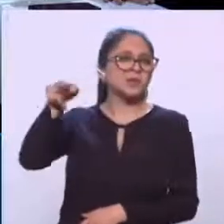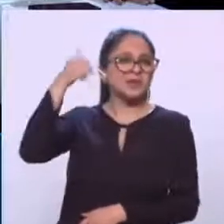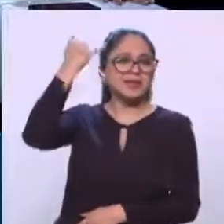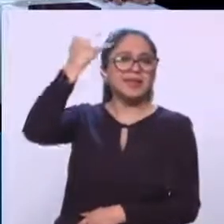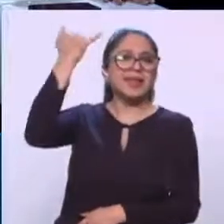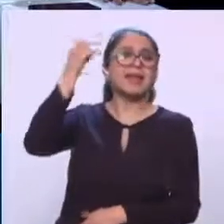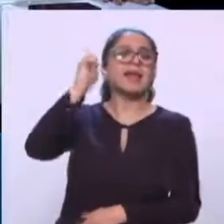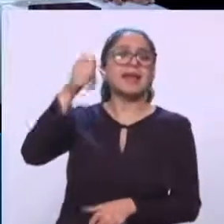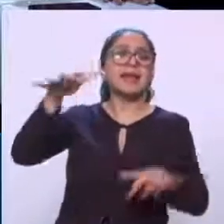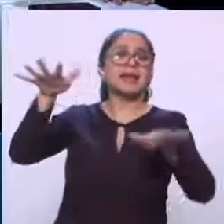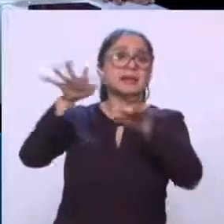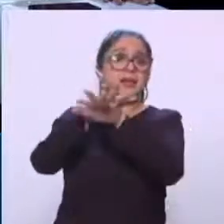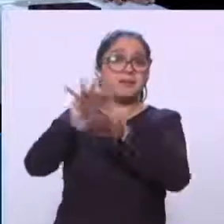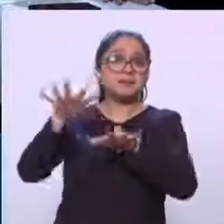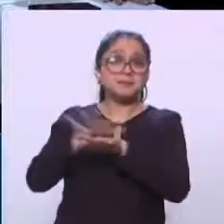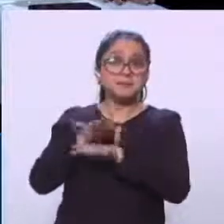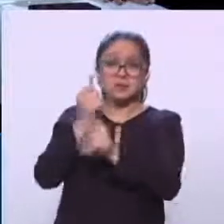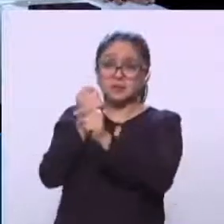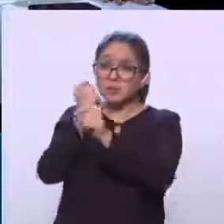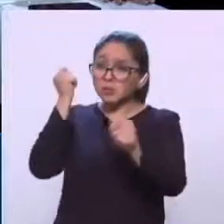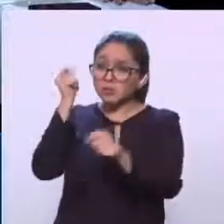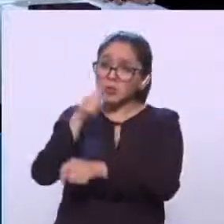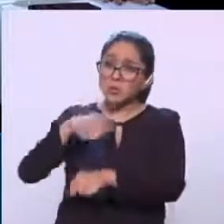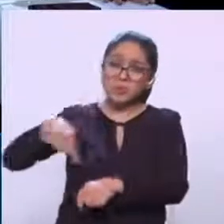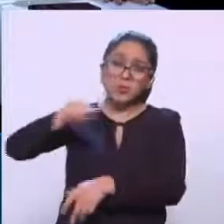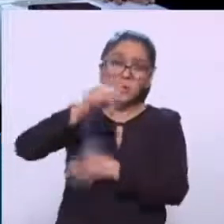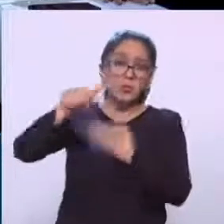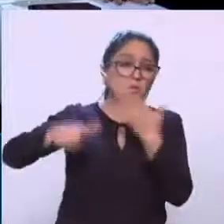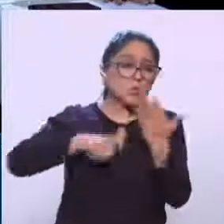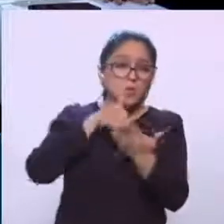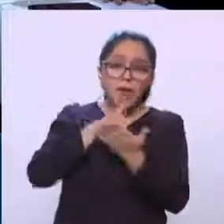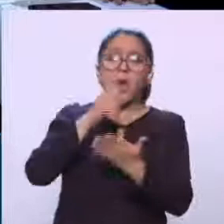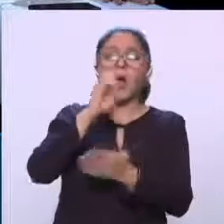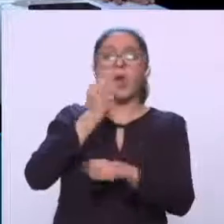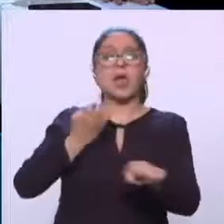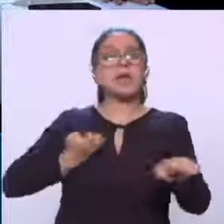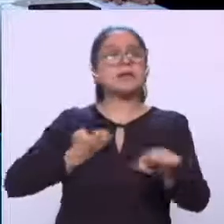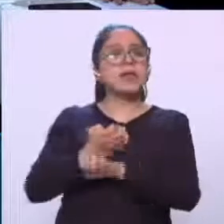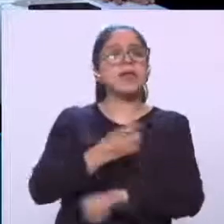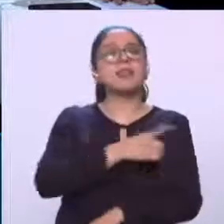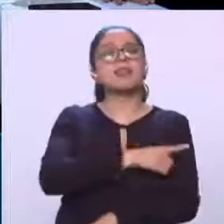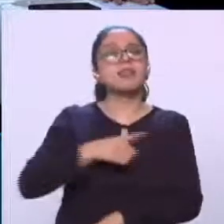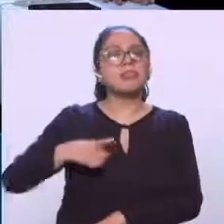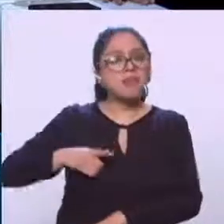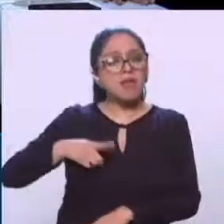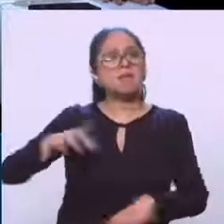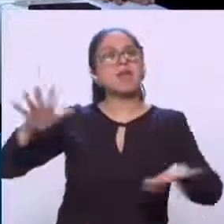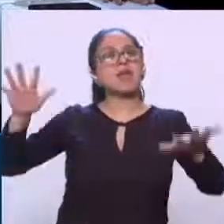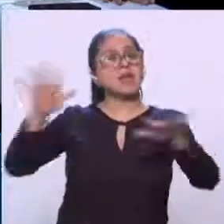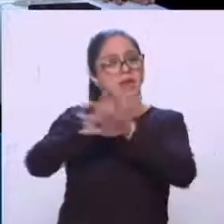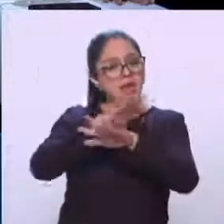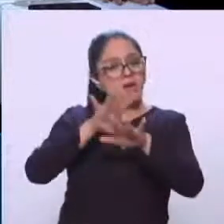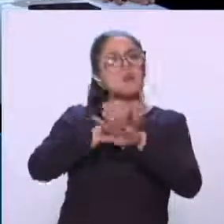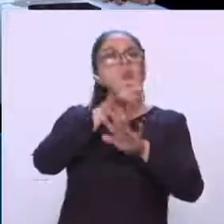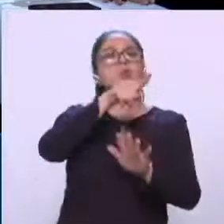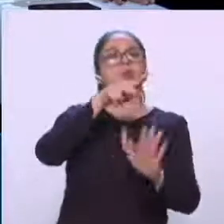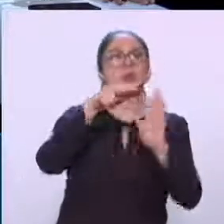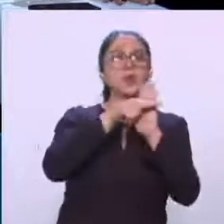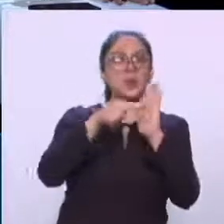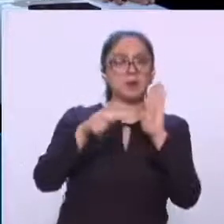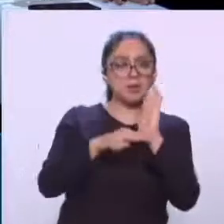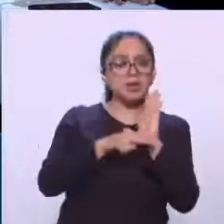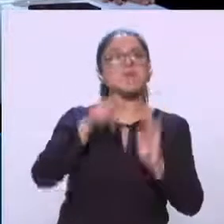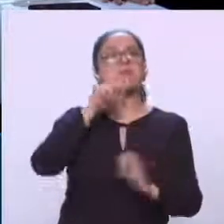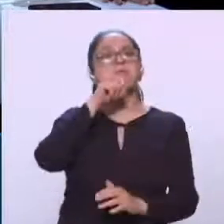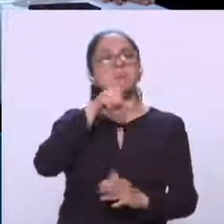transformar el transporte público en cualquier ciudad, en cualquier estado del país, requiere una transformación normativa, una transformación en